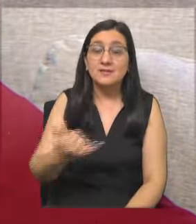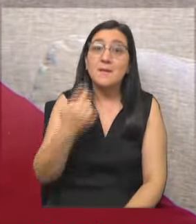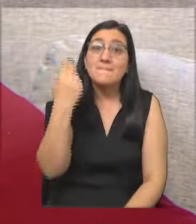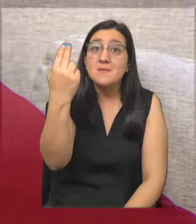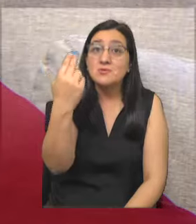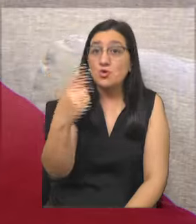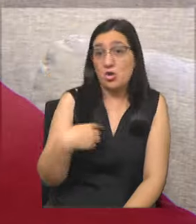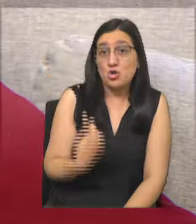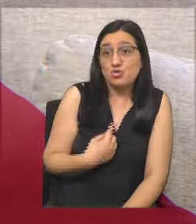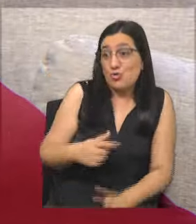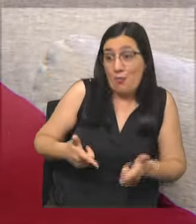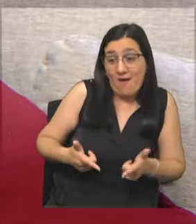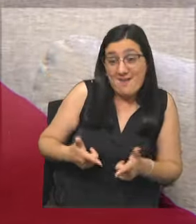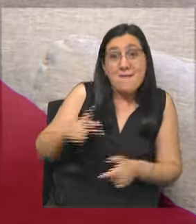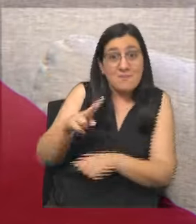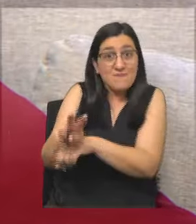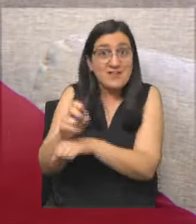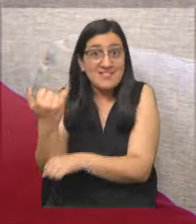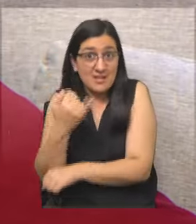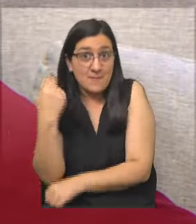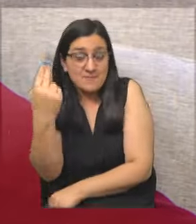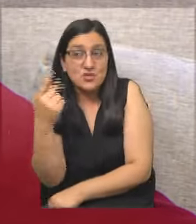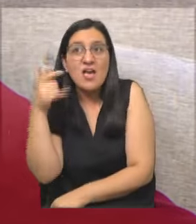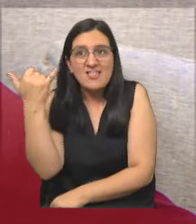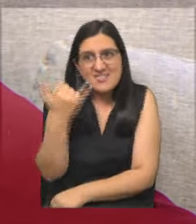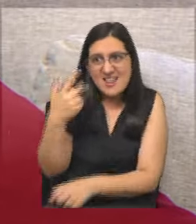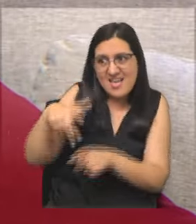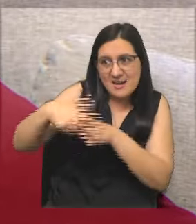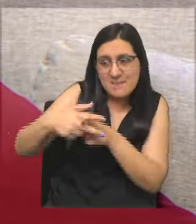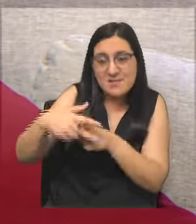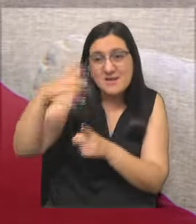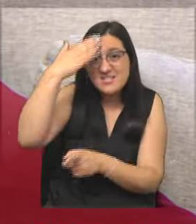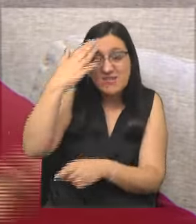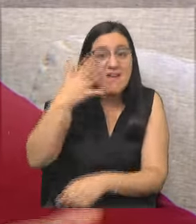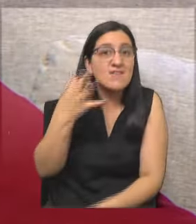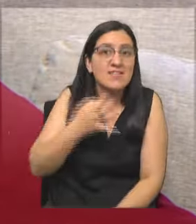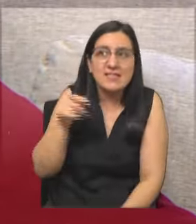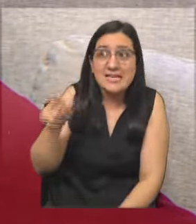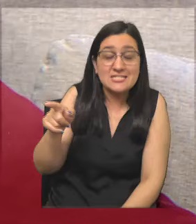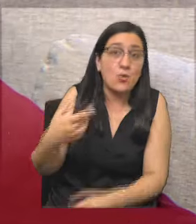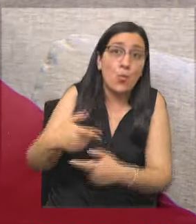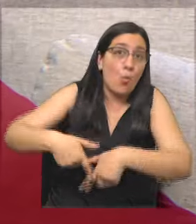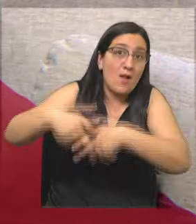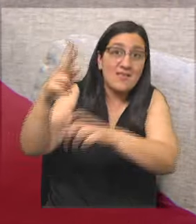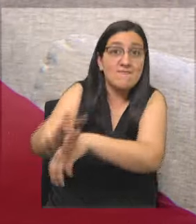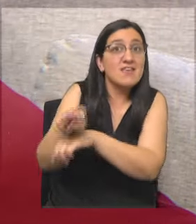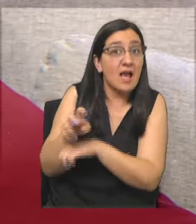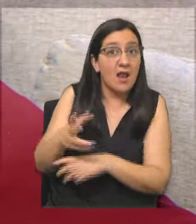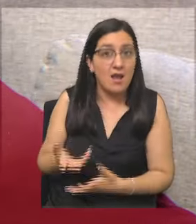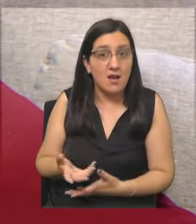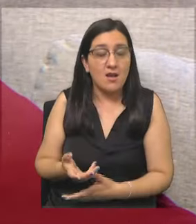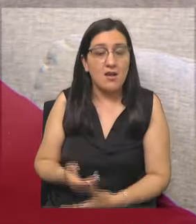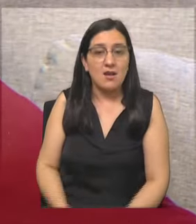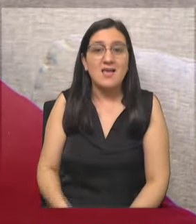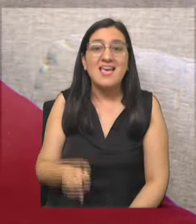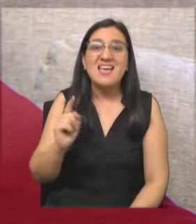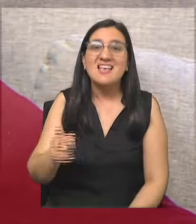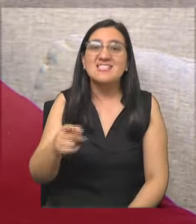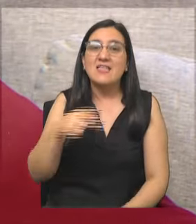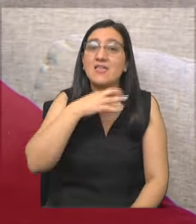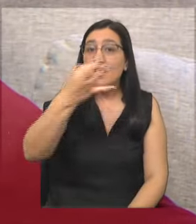nosotros como ciudadanos no tenemos. Ella tiene las herramientas que no tengo yo para saber la verdad. Ella o cualquier fiscal de la República. Esa declaración que